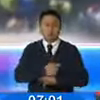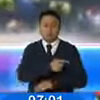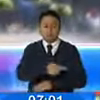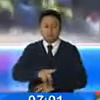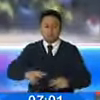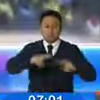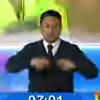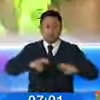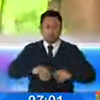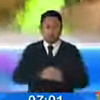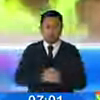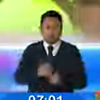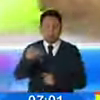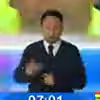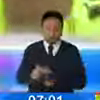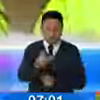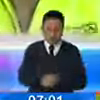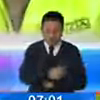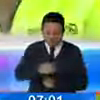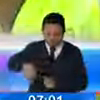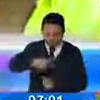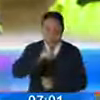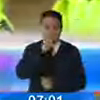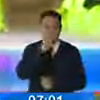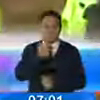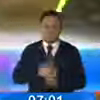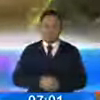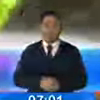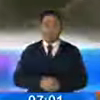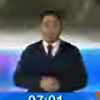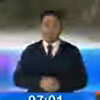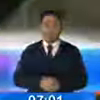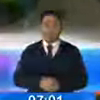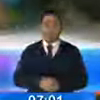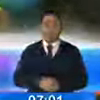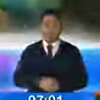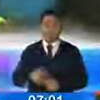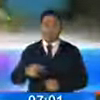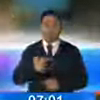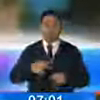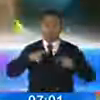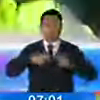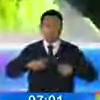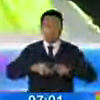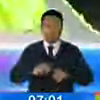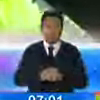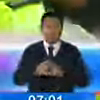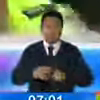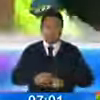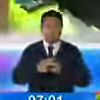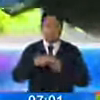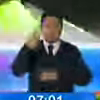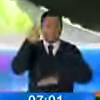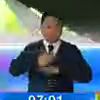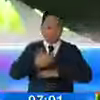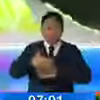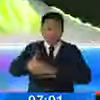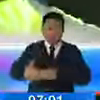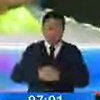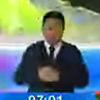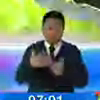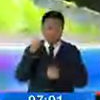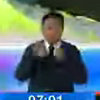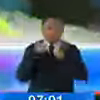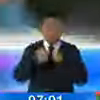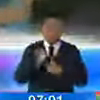para determinar a los autores, cómplices y encubridores del hecho. Esta investigación arranca 2 días después de las agresiones